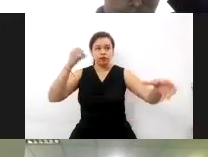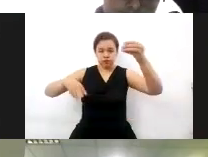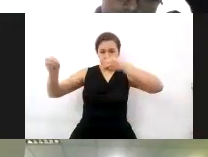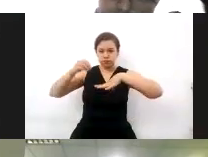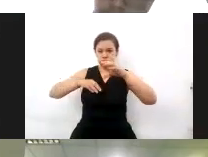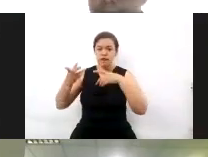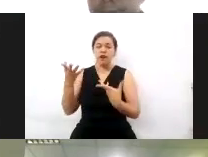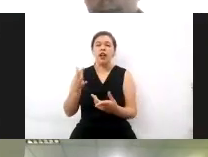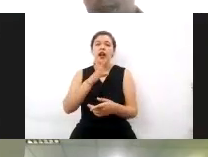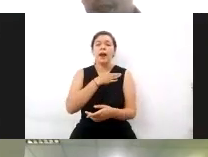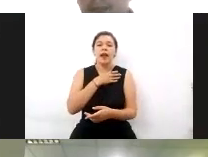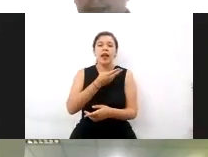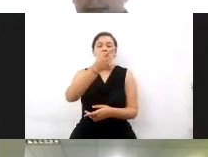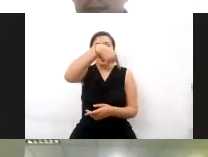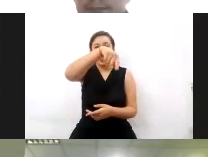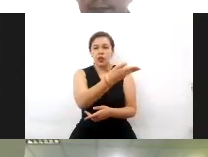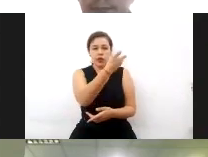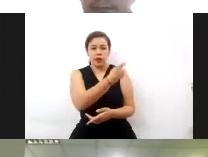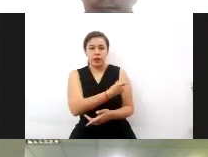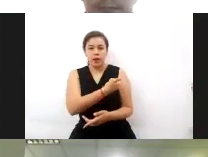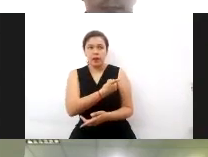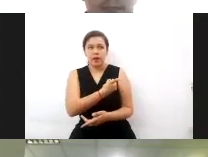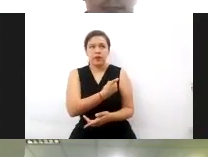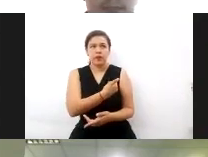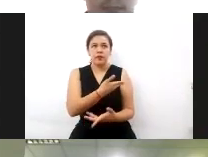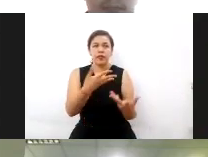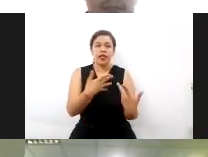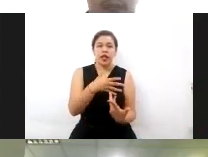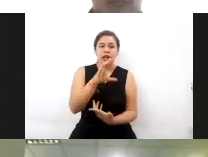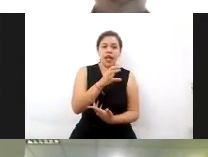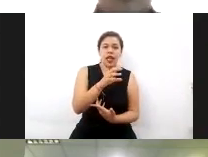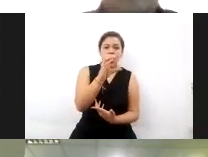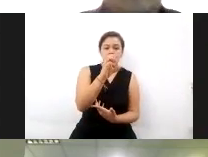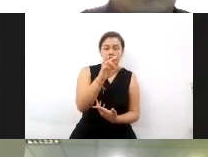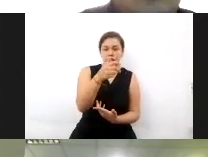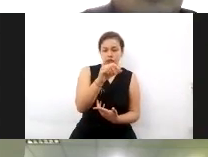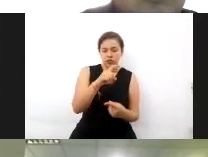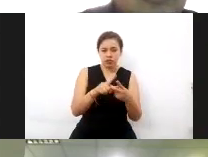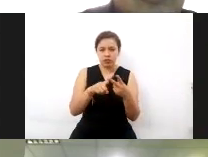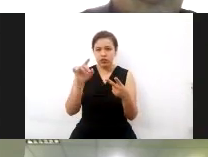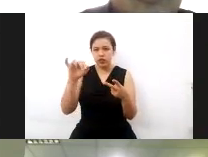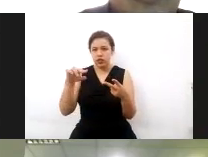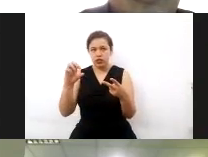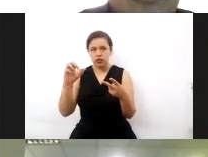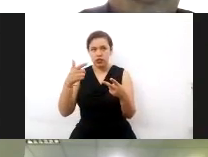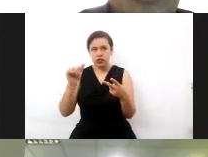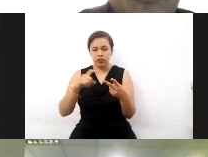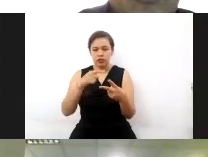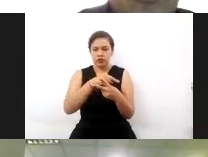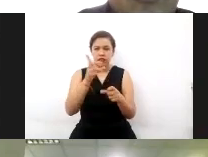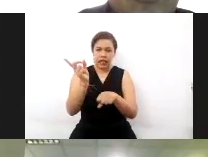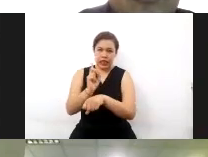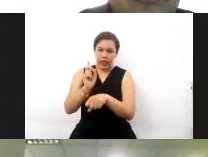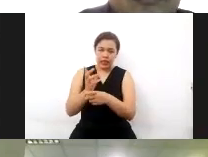pide que los dividamos entre orgánicos e inorgánicos, e incluso hay días para pasar. Pero ahora se ha agregado uno